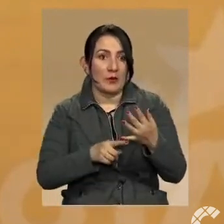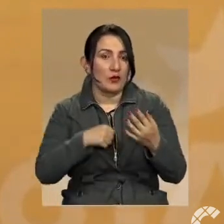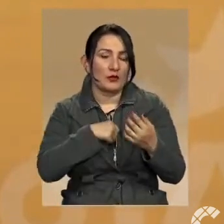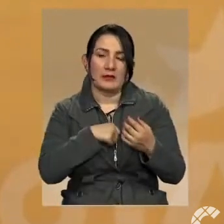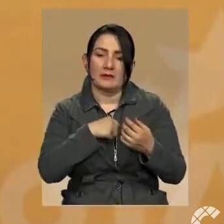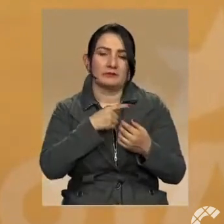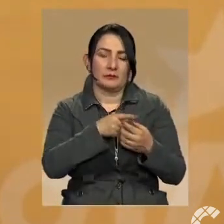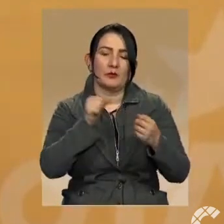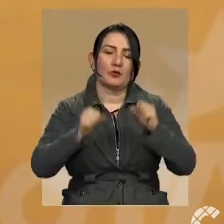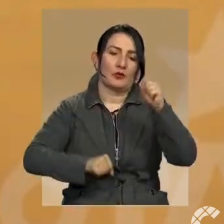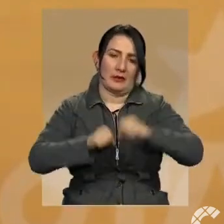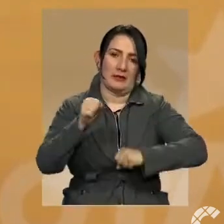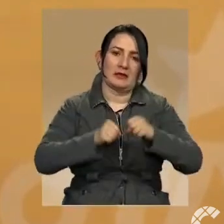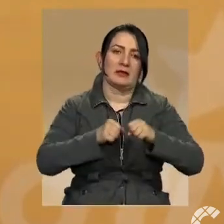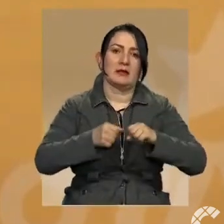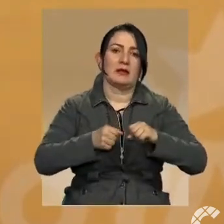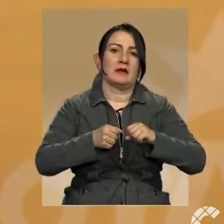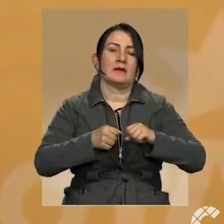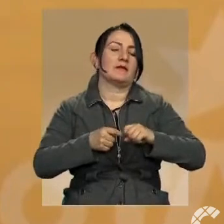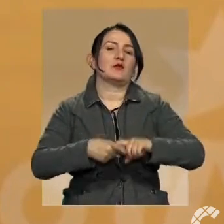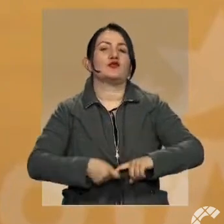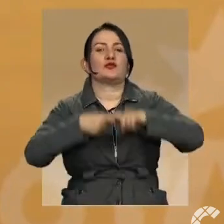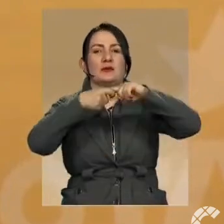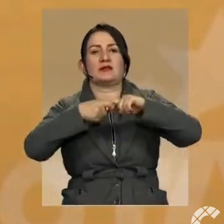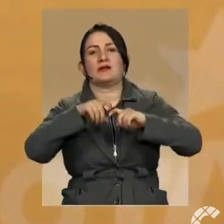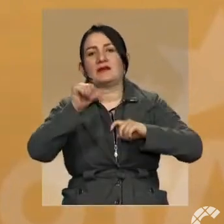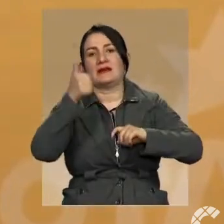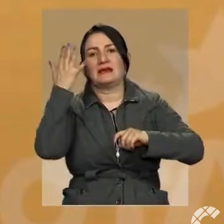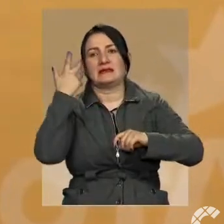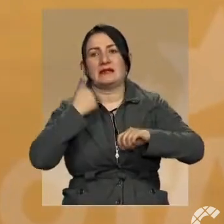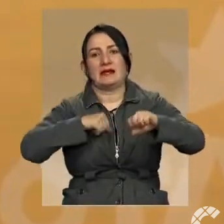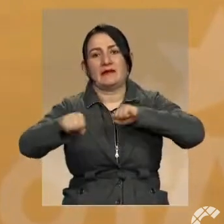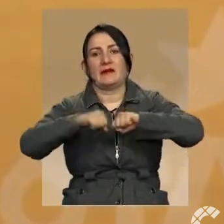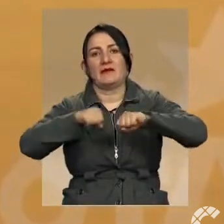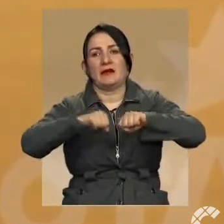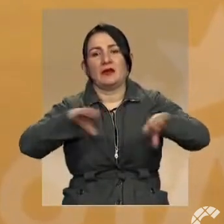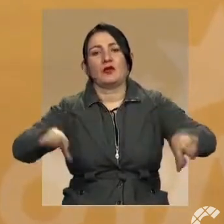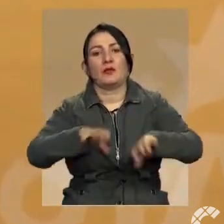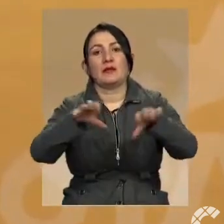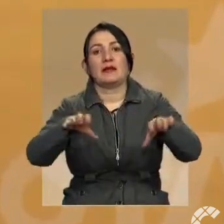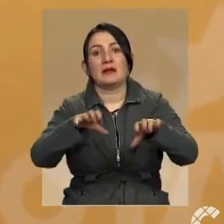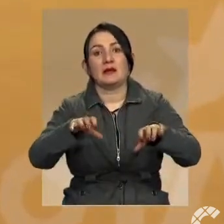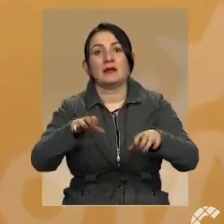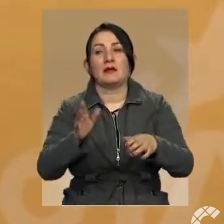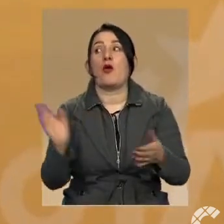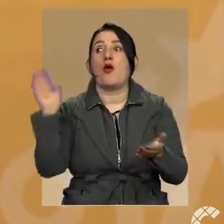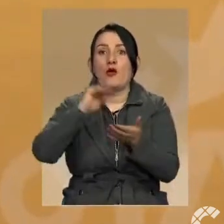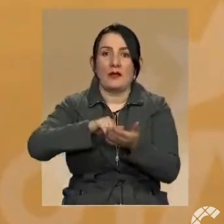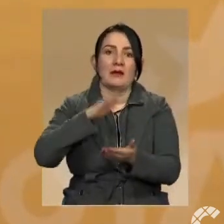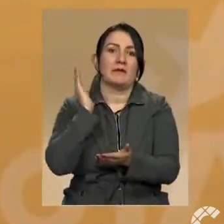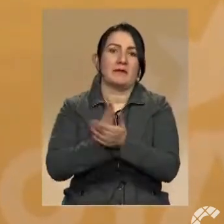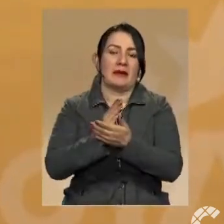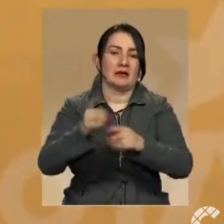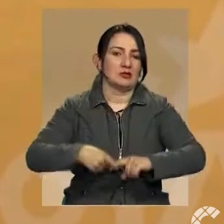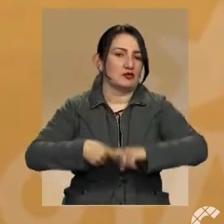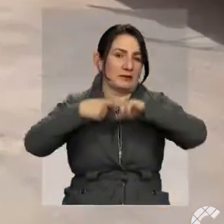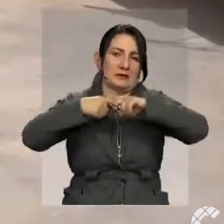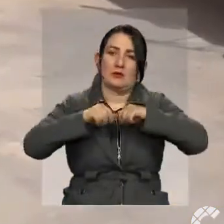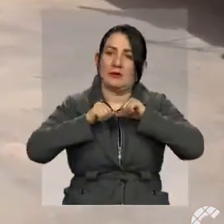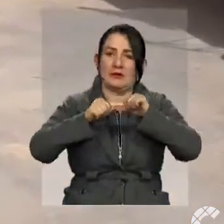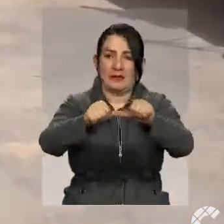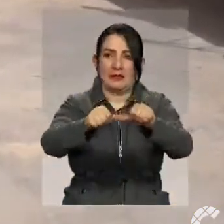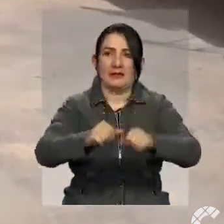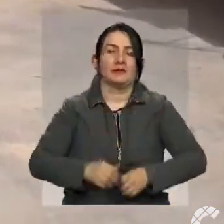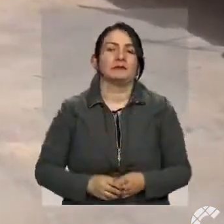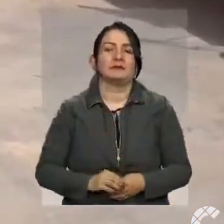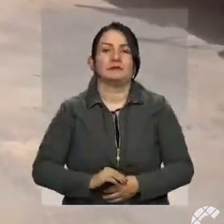requiere, puede haber suspensión de hasta 10 días de la actividad comercial. Y si es reincidente, suspensión permanente.